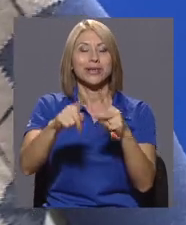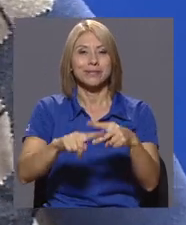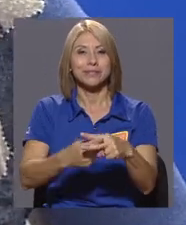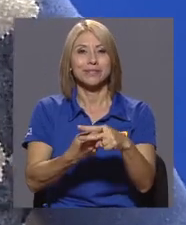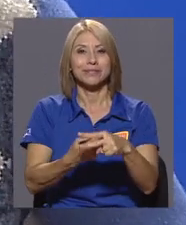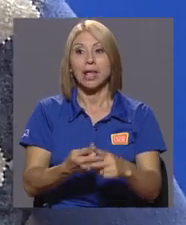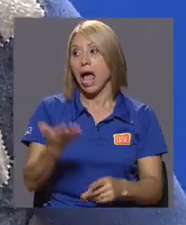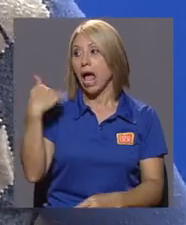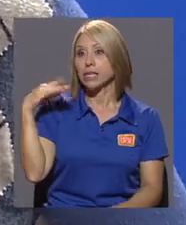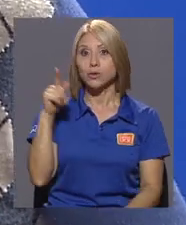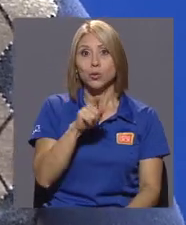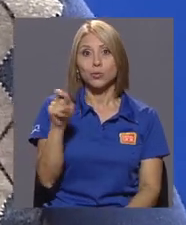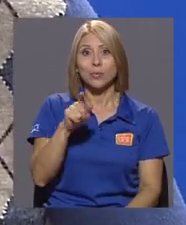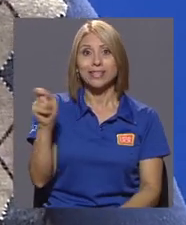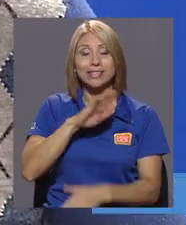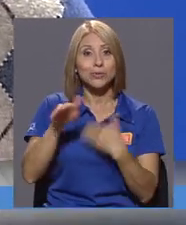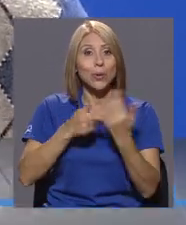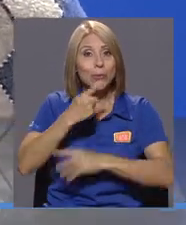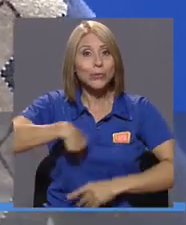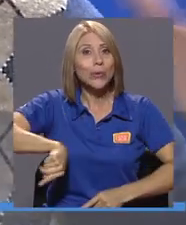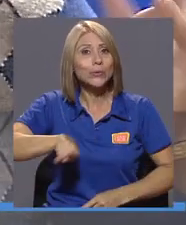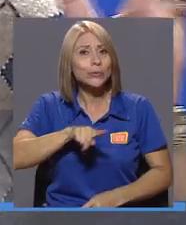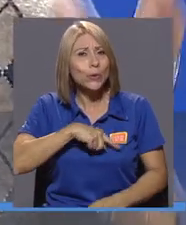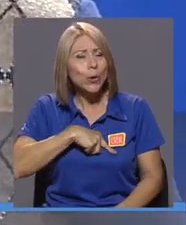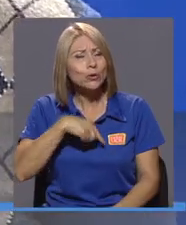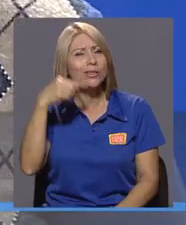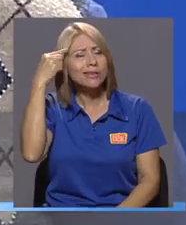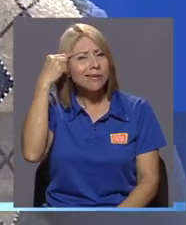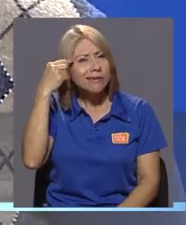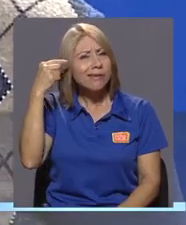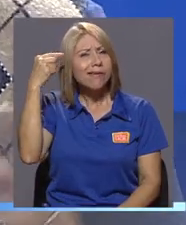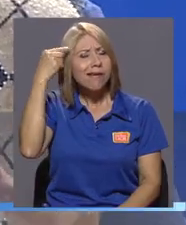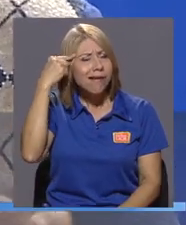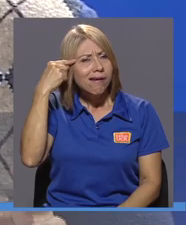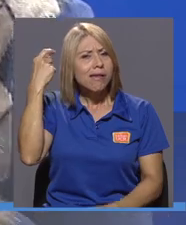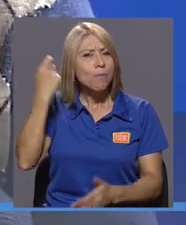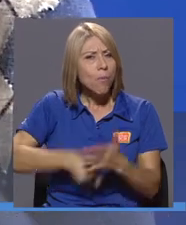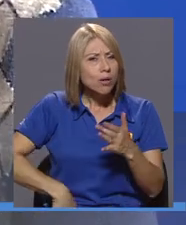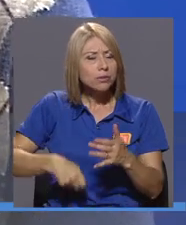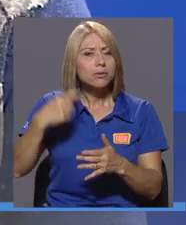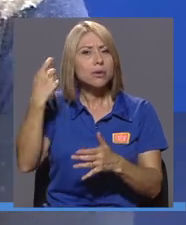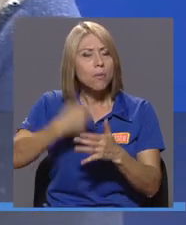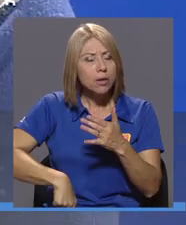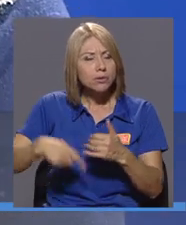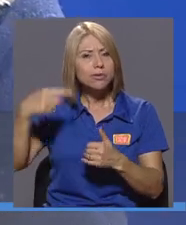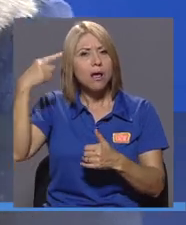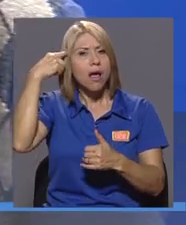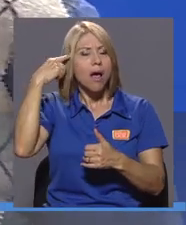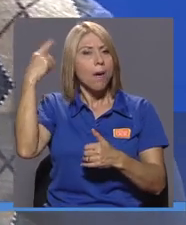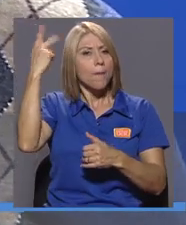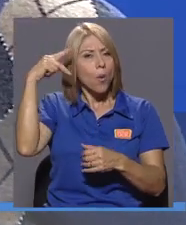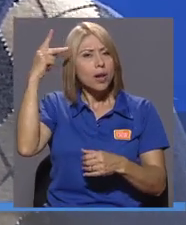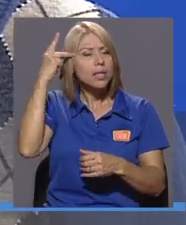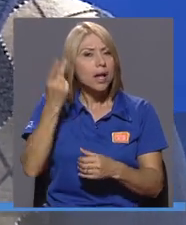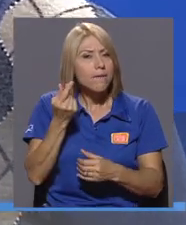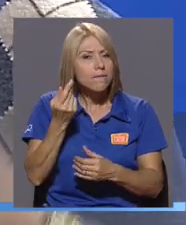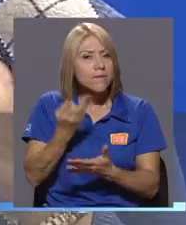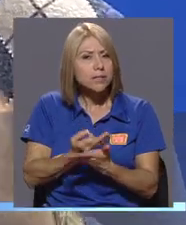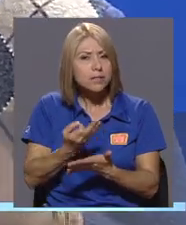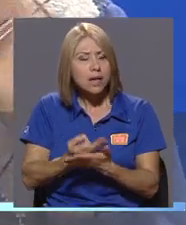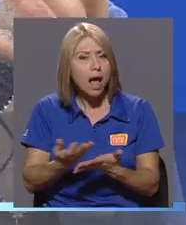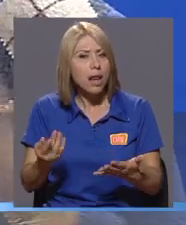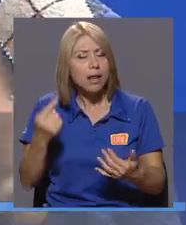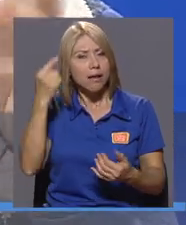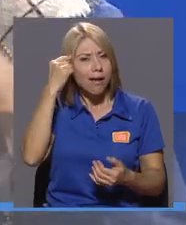de hace unos meses para que todos nosotros los ciudadanos nos suenan la cabeza impuestos y política fiscal es decir